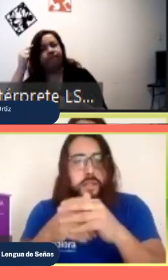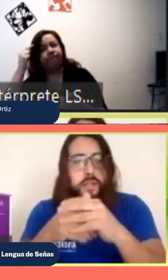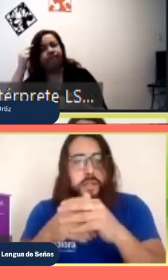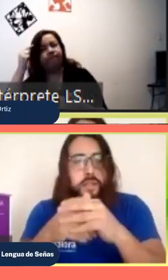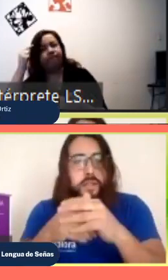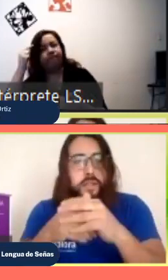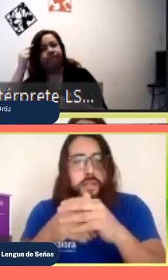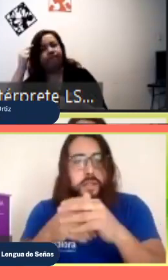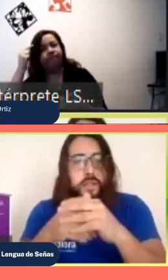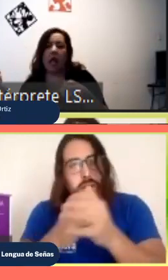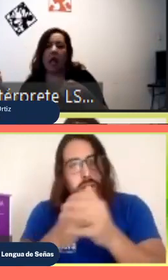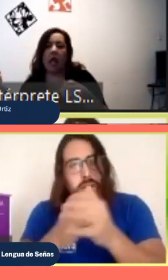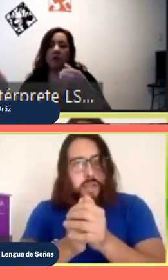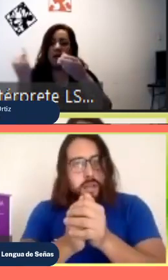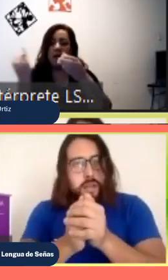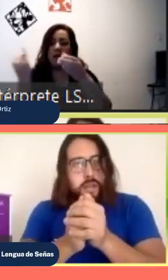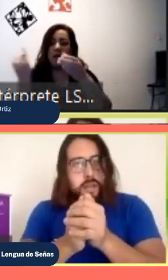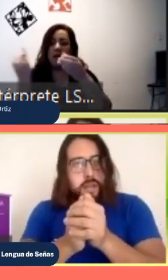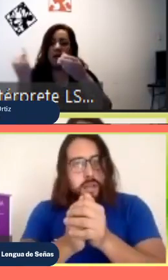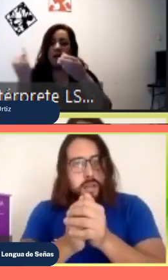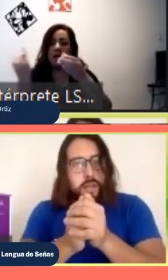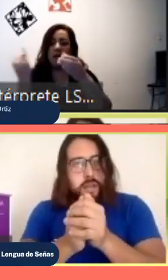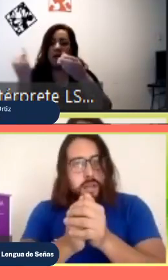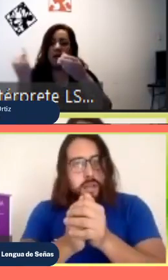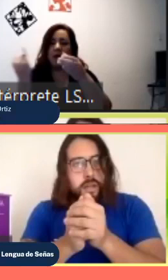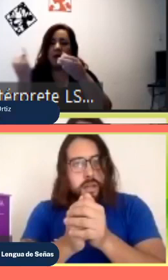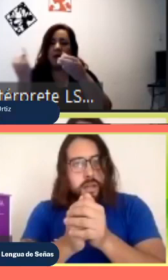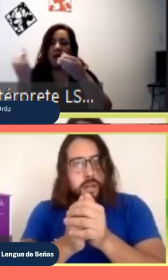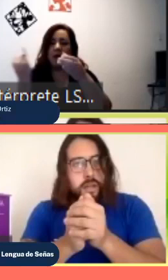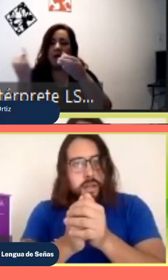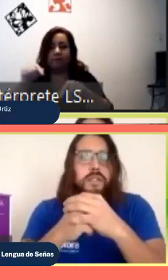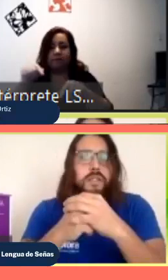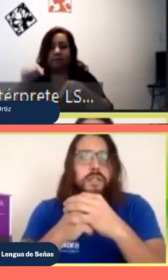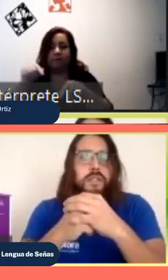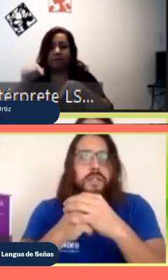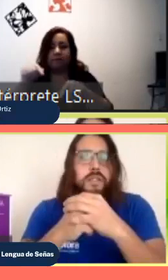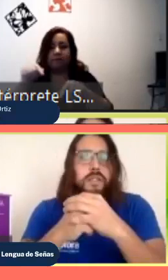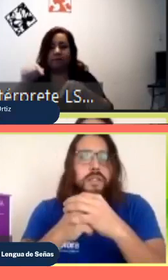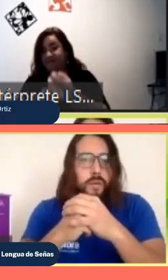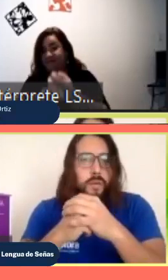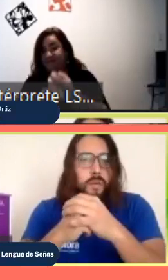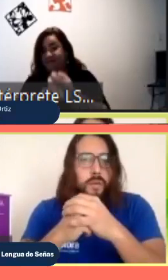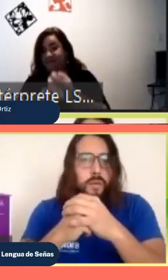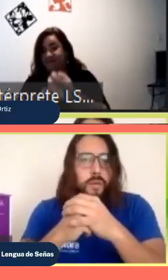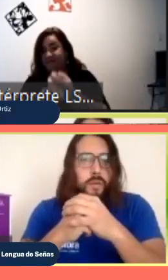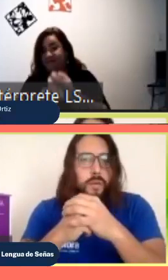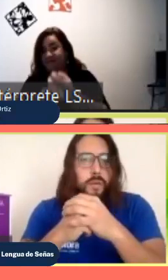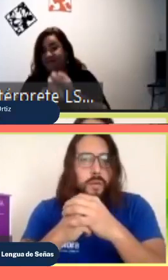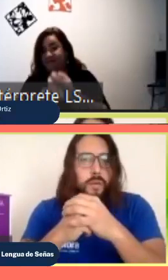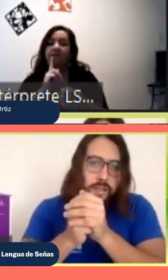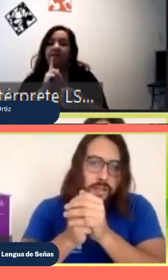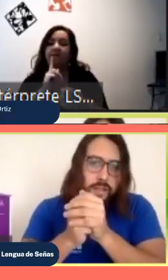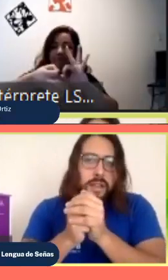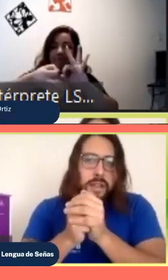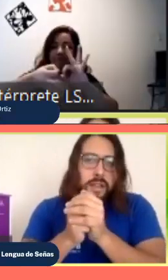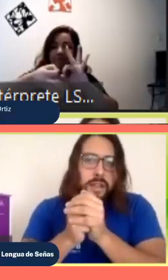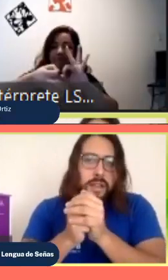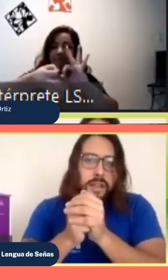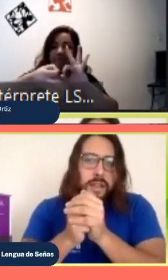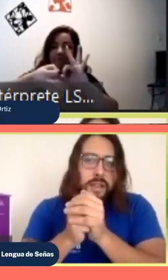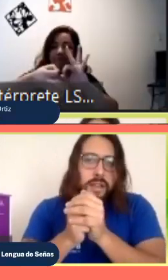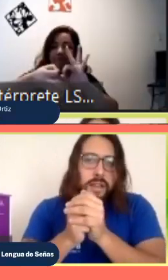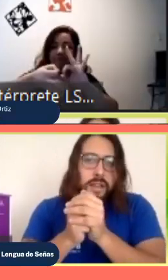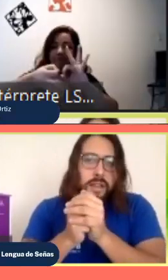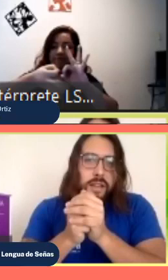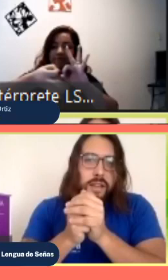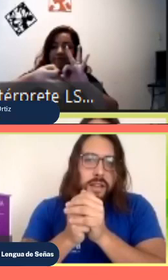esta charla y todas las que están en nuestra iniciativa de Ciencia Abierta contarán con la interpretación del lenguaje de señas a través de Lisette